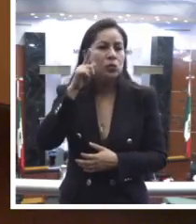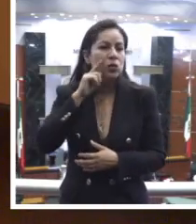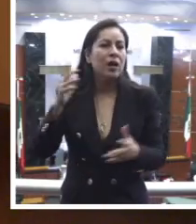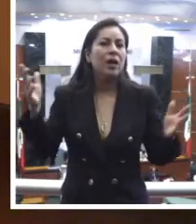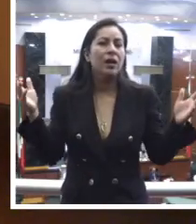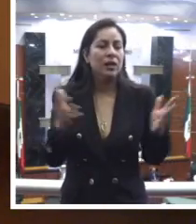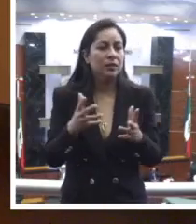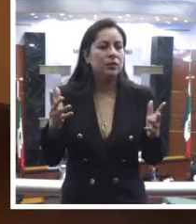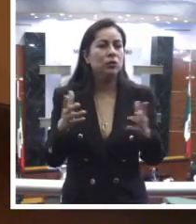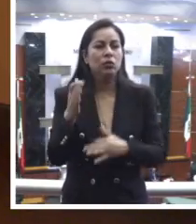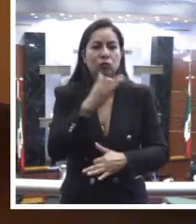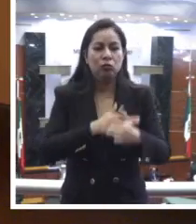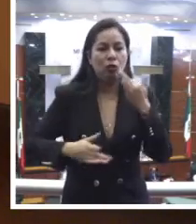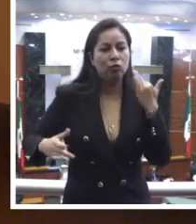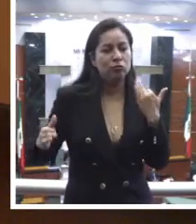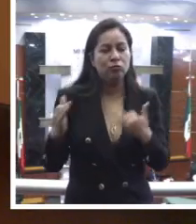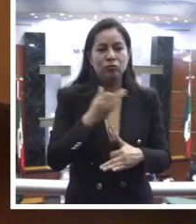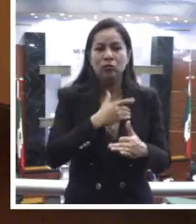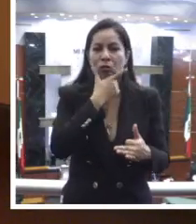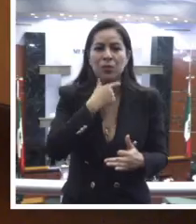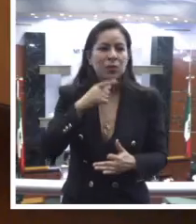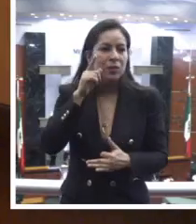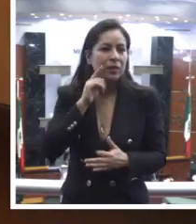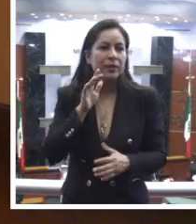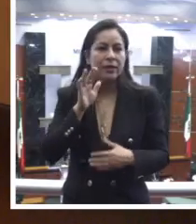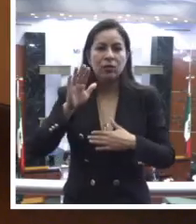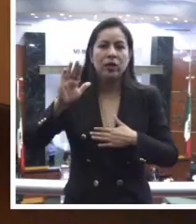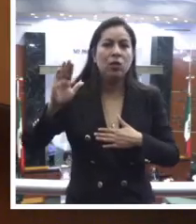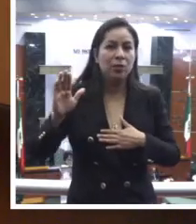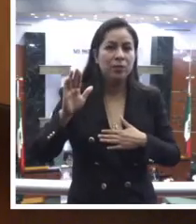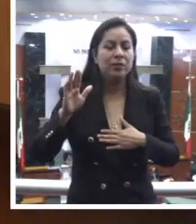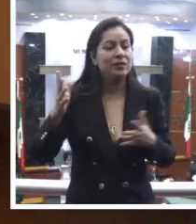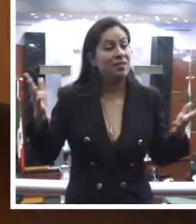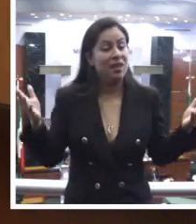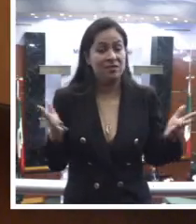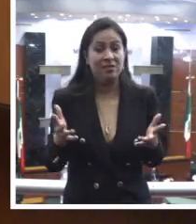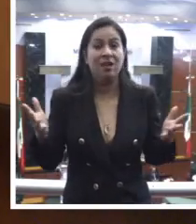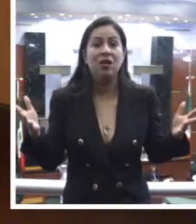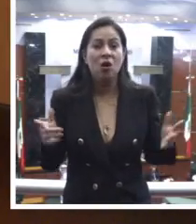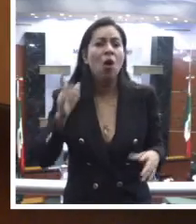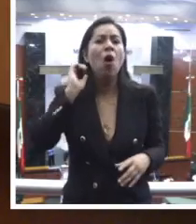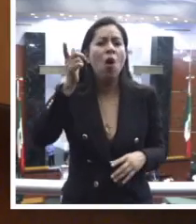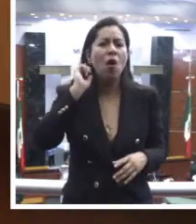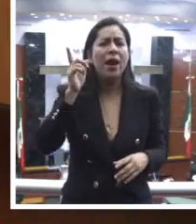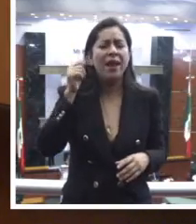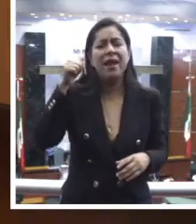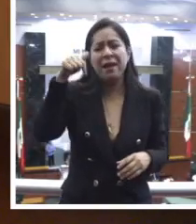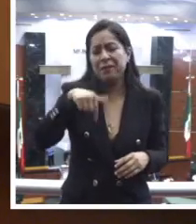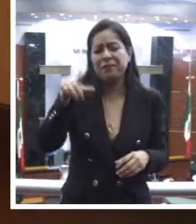construido entre todas y todos y con el compromiso de llevarlo a cabo. Ojalá